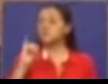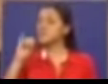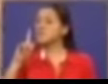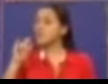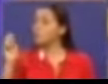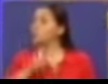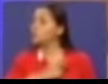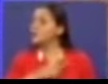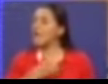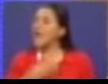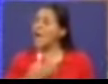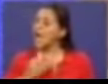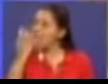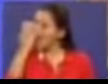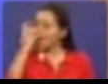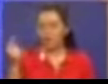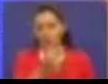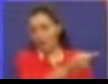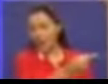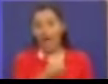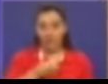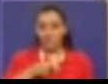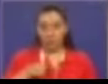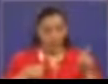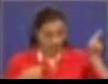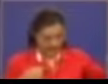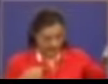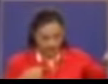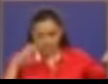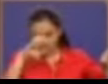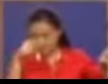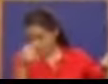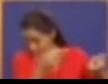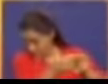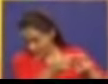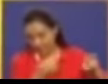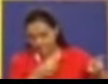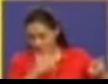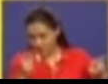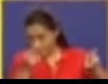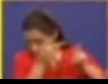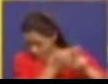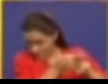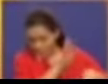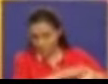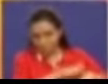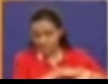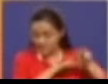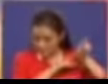tenían algunas quejas. A él se le cargan, no a mí, a él, Andrés. Ok. Más de